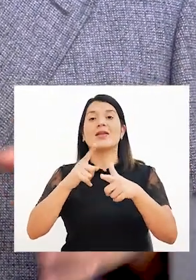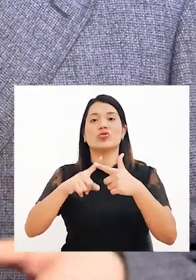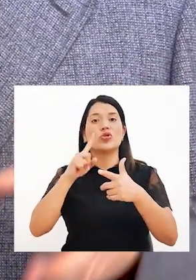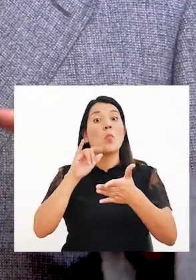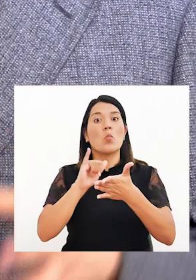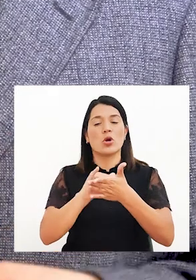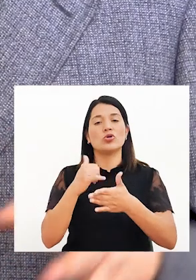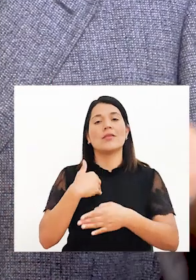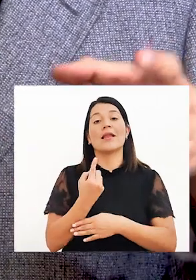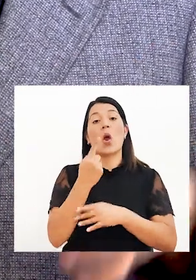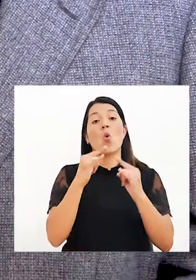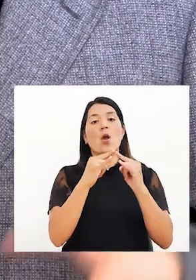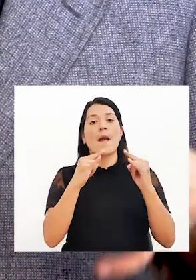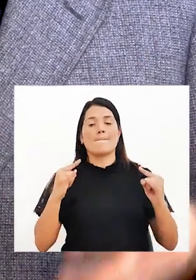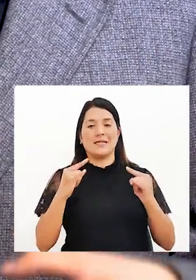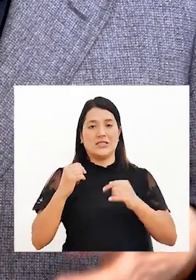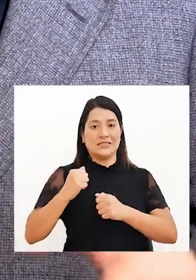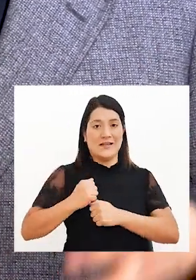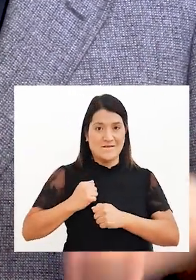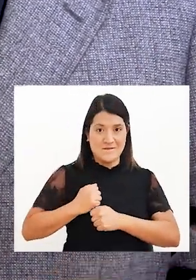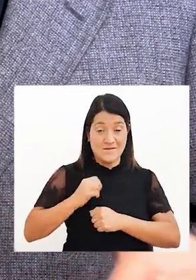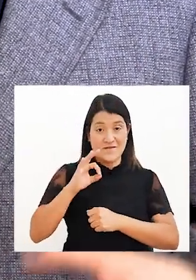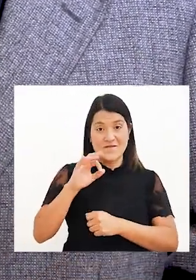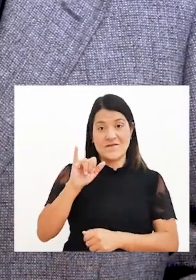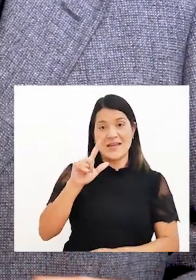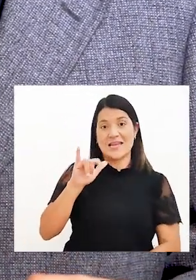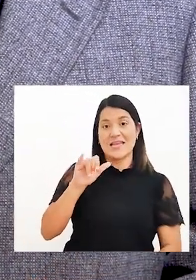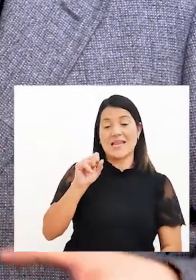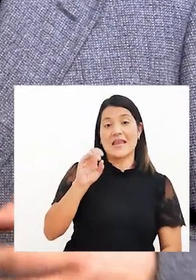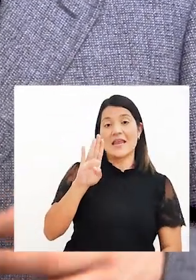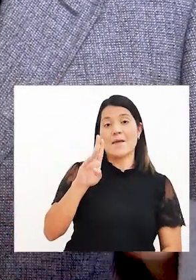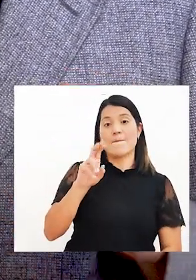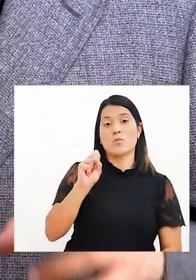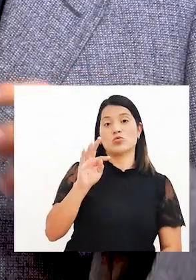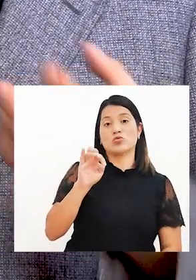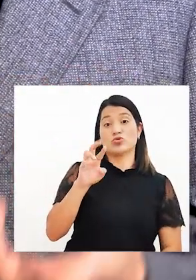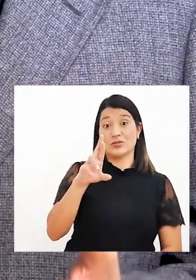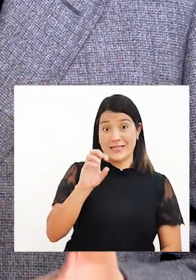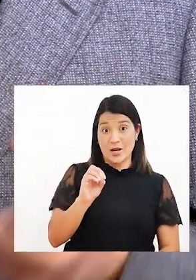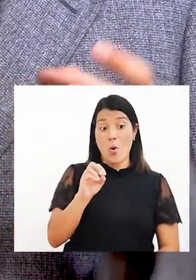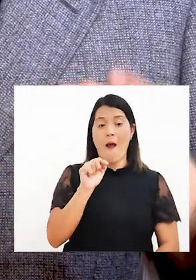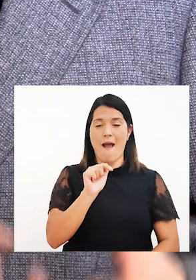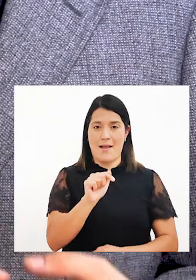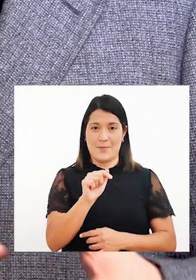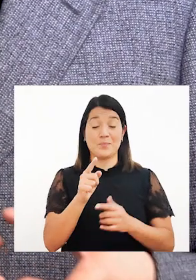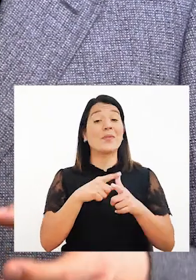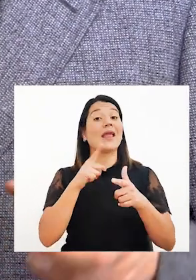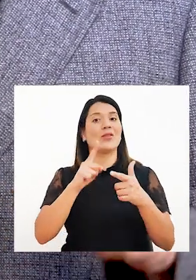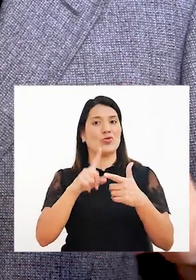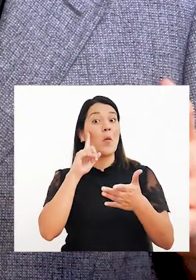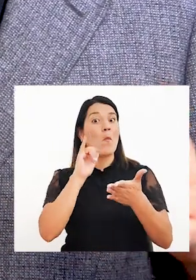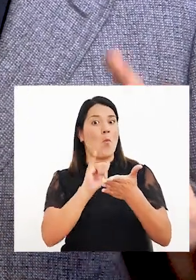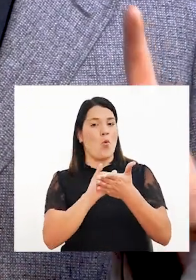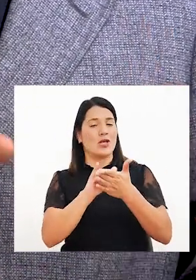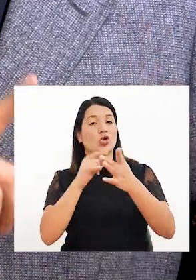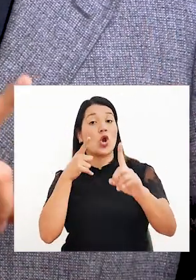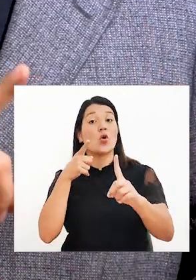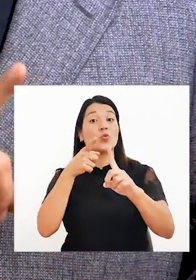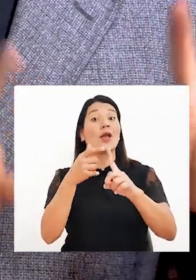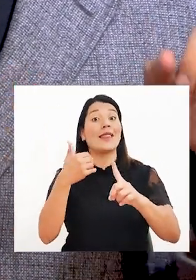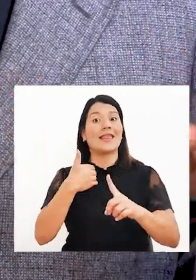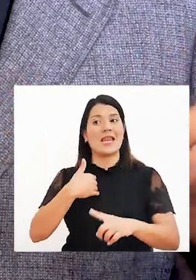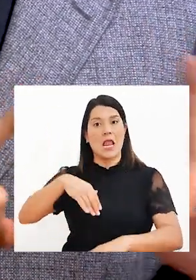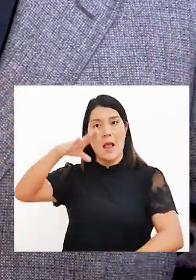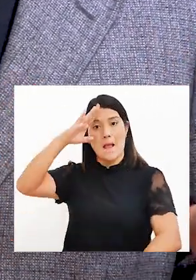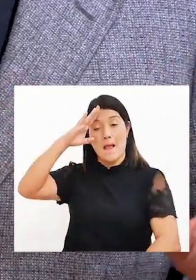un campamento filibustero en el sitio, específicamente el sitio de la Trinidad. ¿Okay? Entonces, por esa razón, el objetivo del mayor Máximo